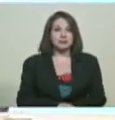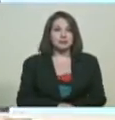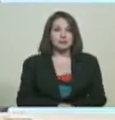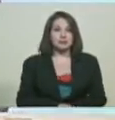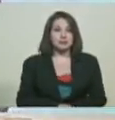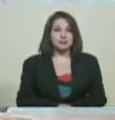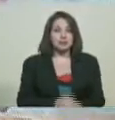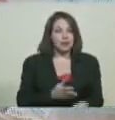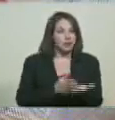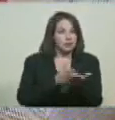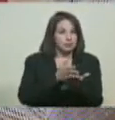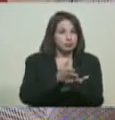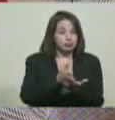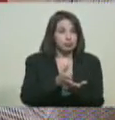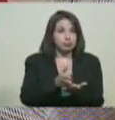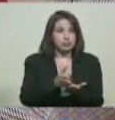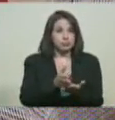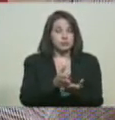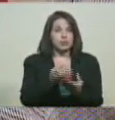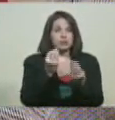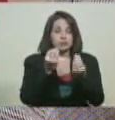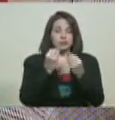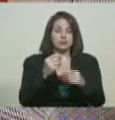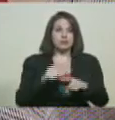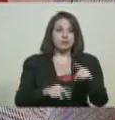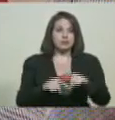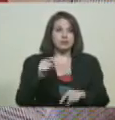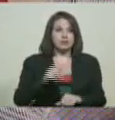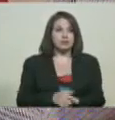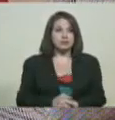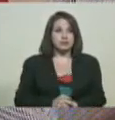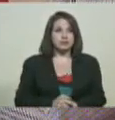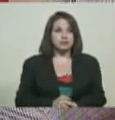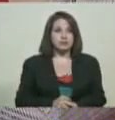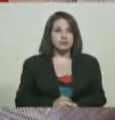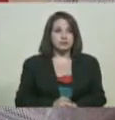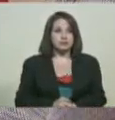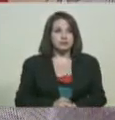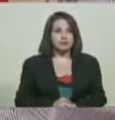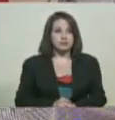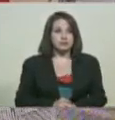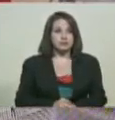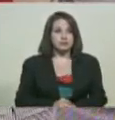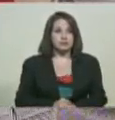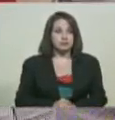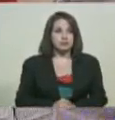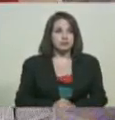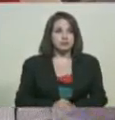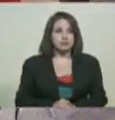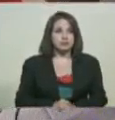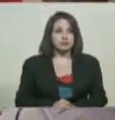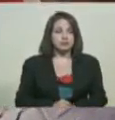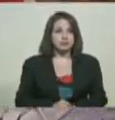rumbo a este congreso en un congreso para